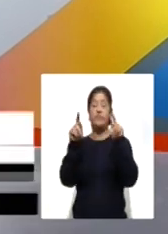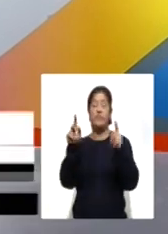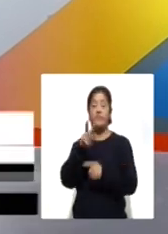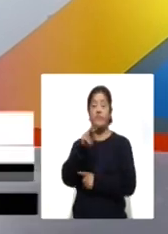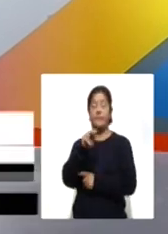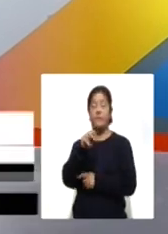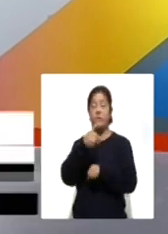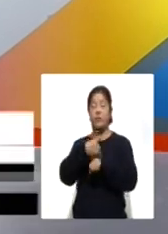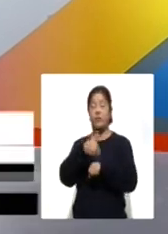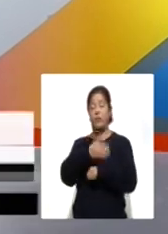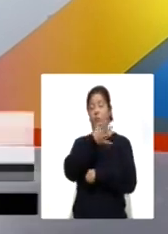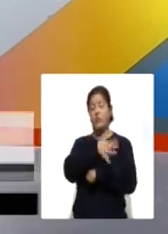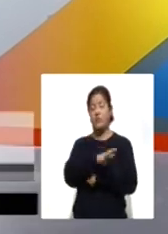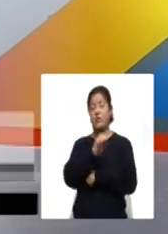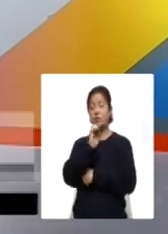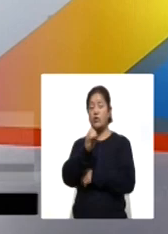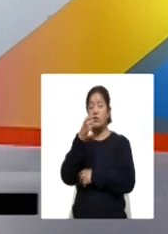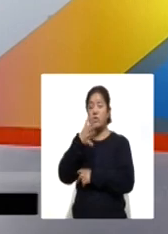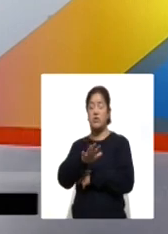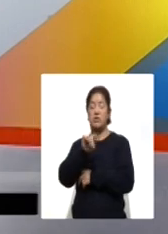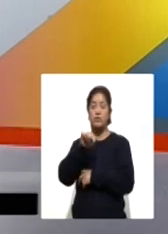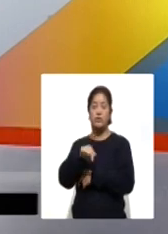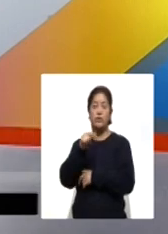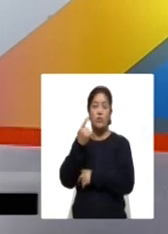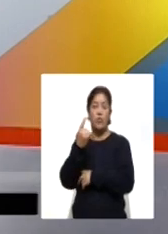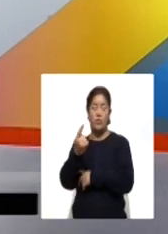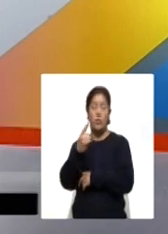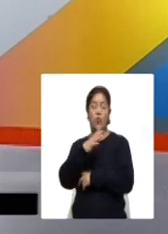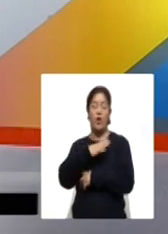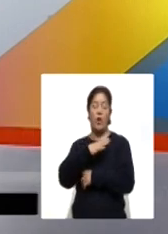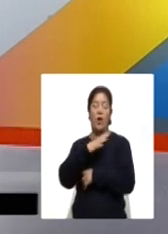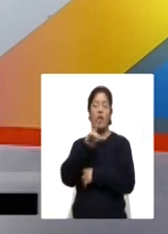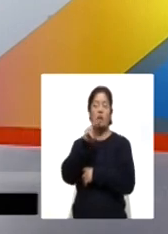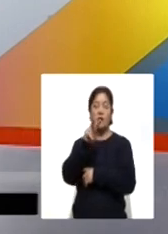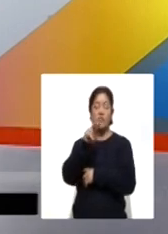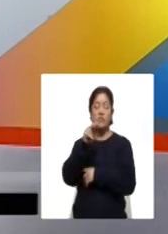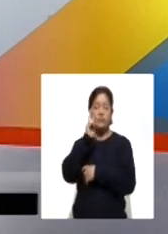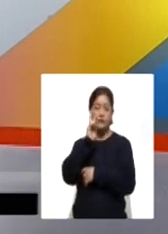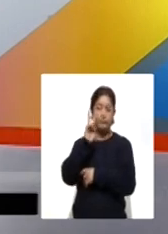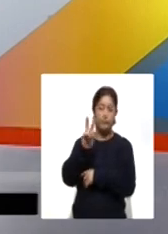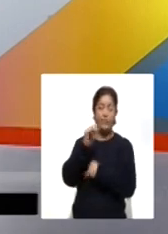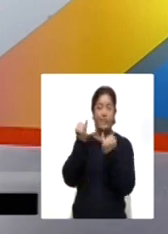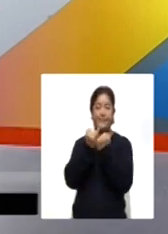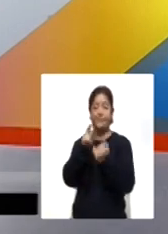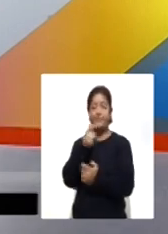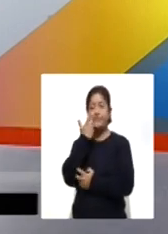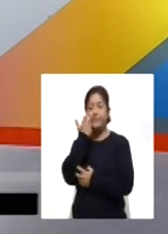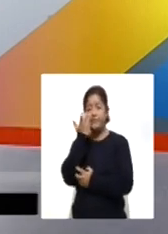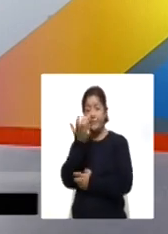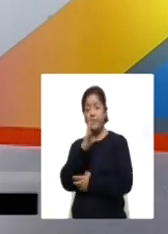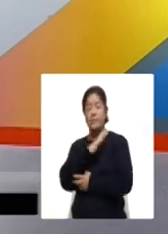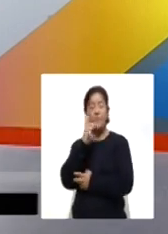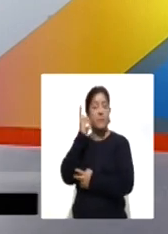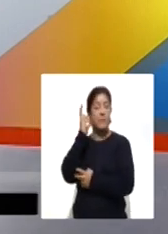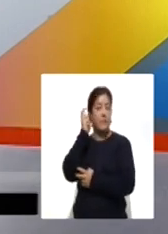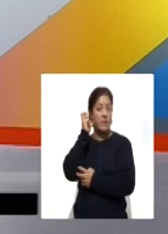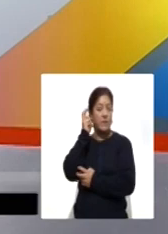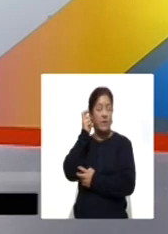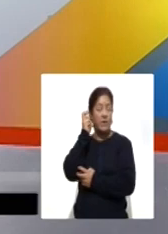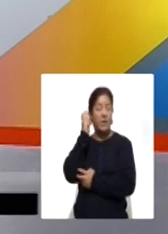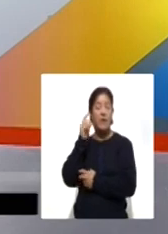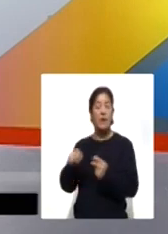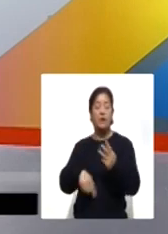Televisión, el canal número 10 de su sistema de cable 10.1 de la señal abierta. También, si así lo prefiere, nos estamos escuchando a través de